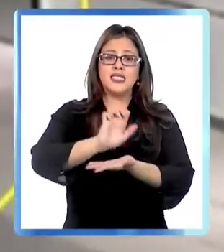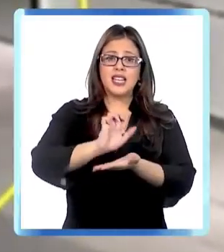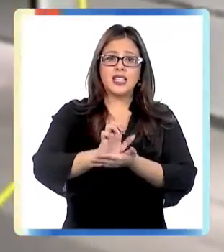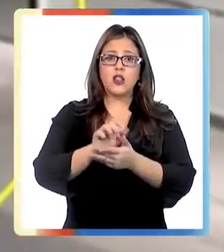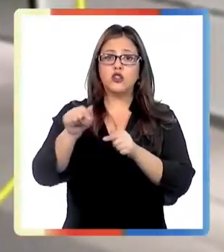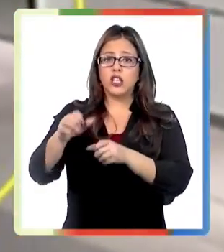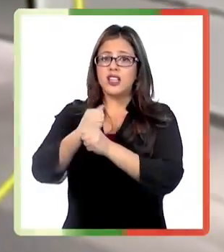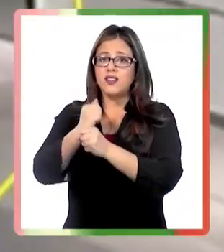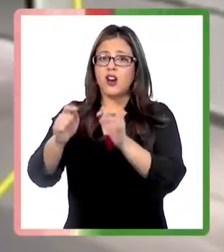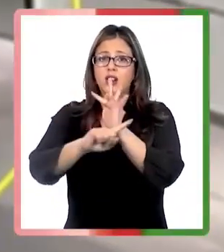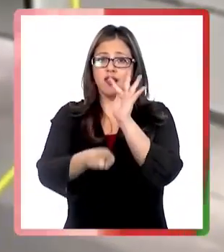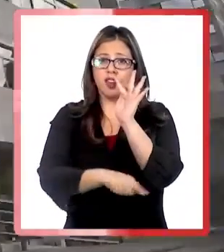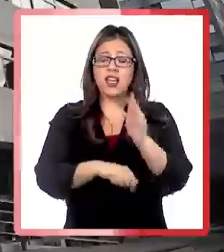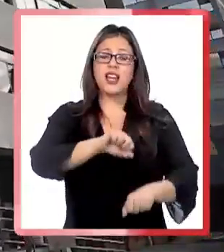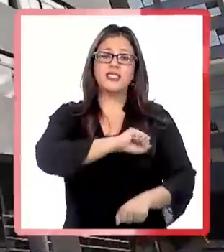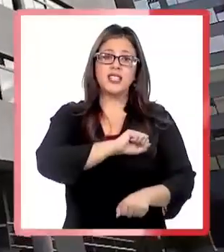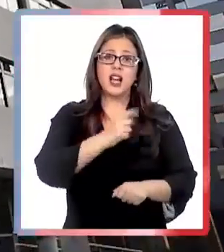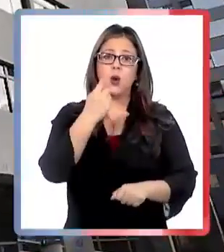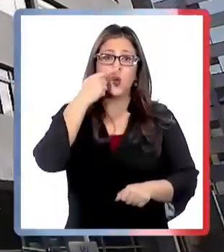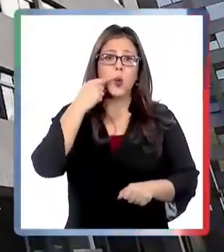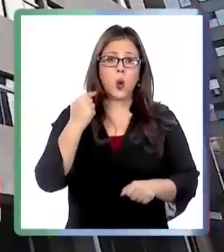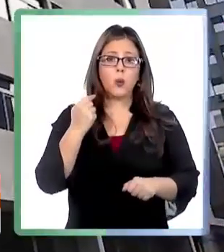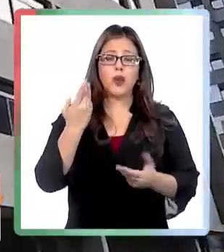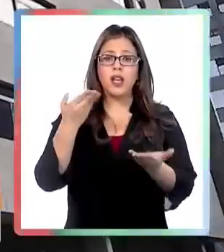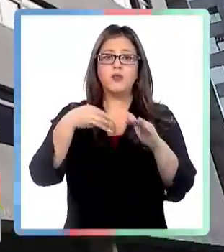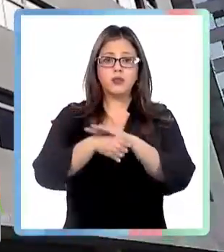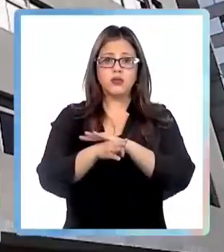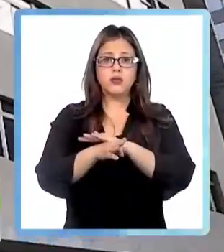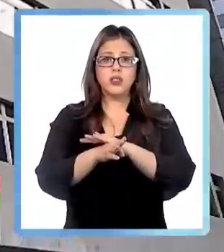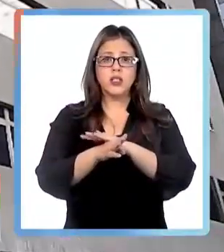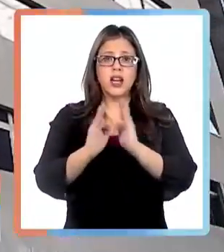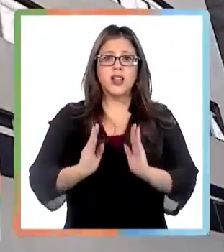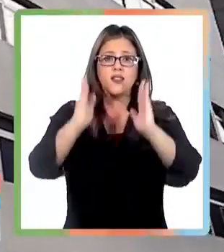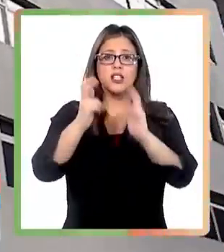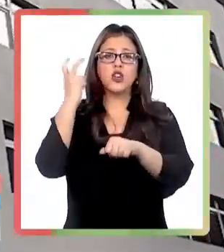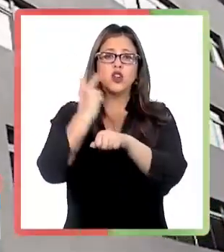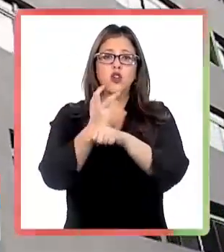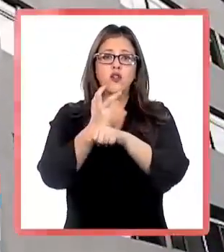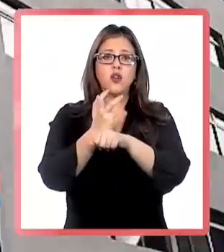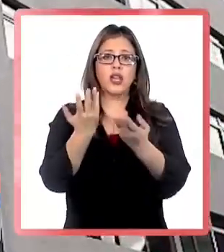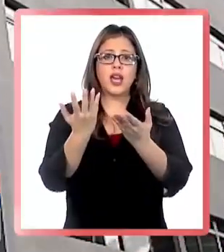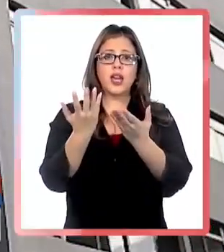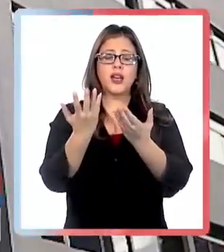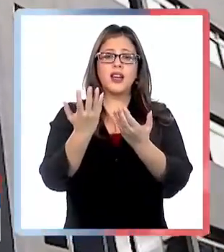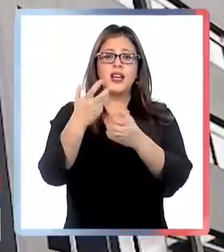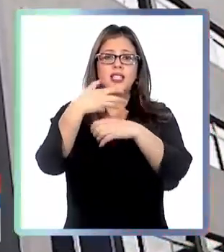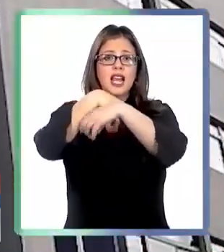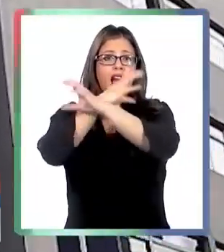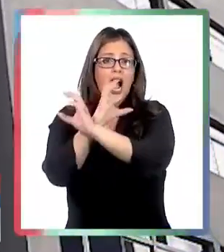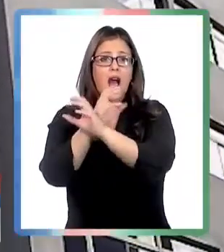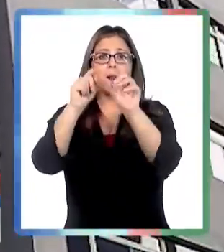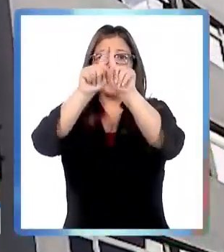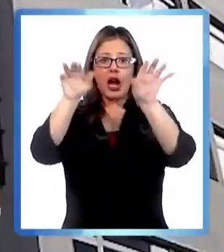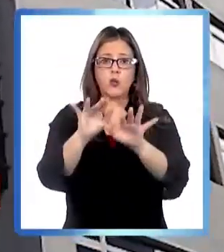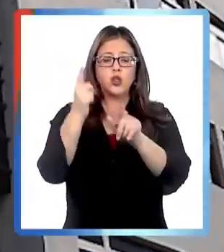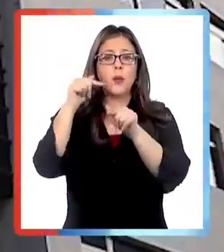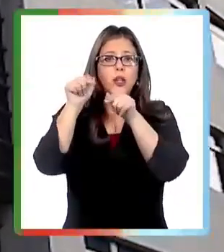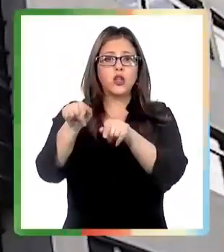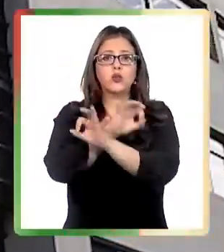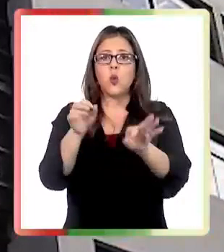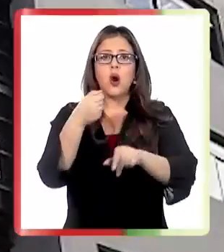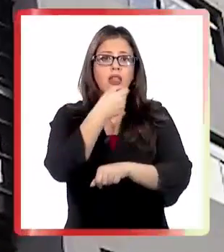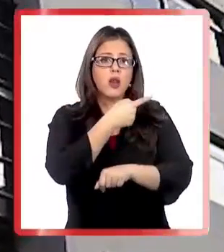capital, un hombre ingresó al edificio y robó la cámara de un computador. Pero este episodio nunca fue denunciado, hasta ahora